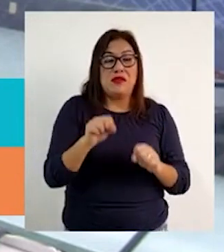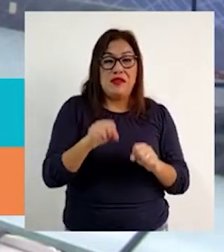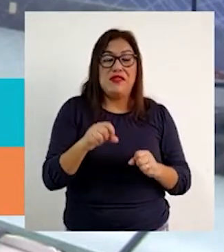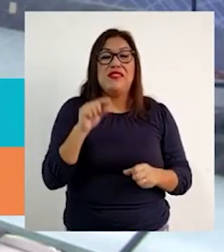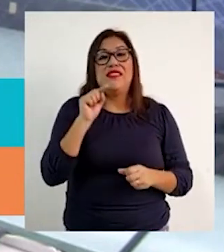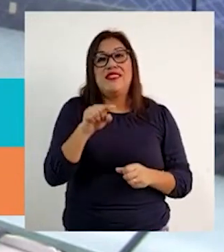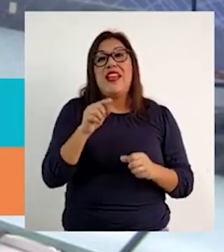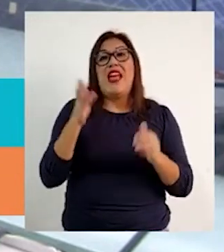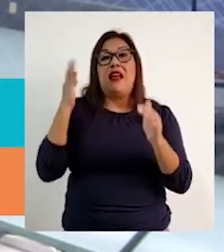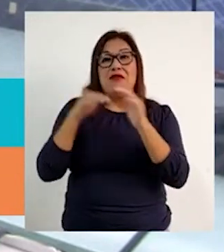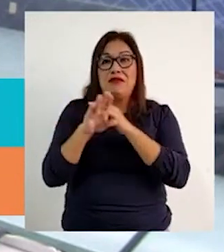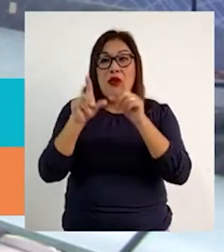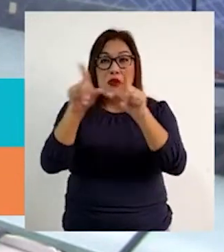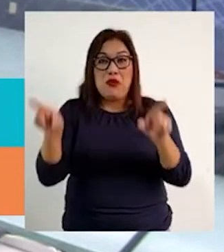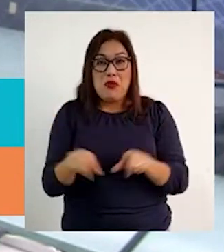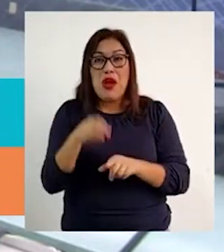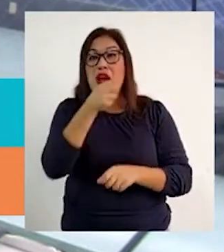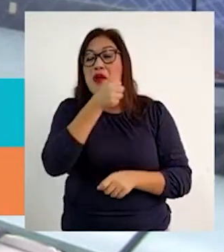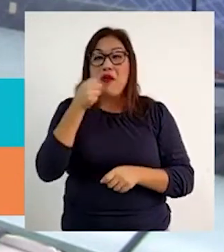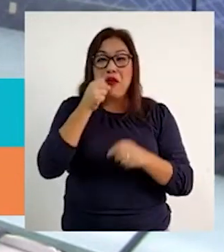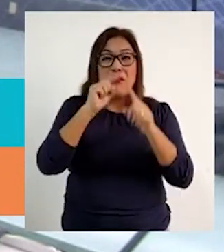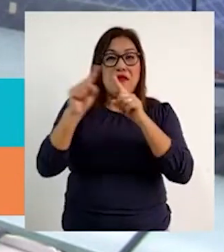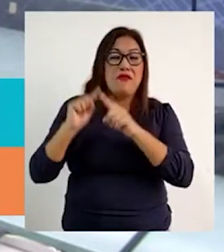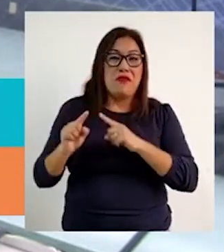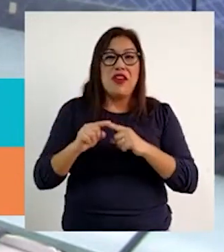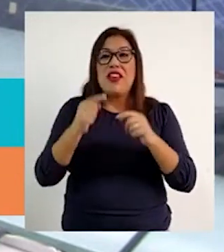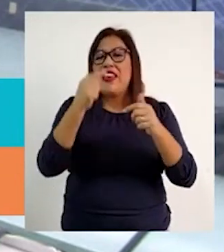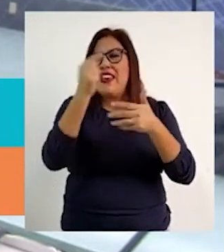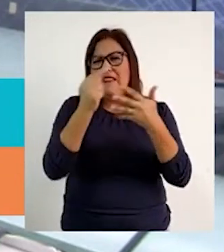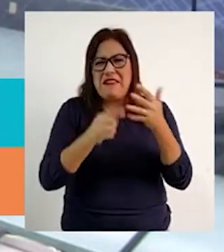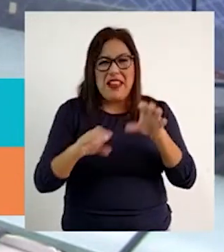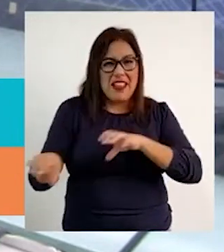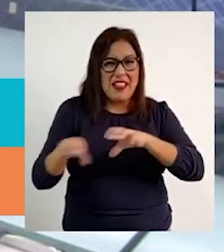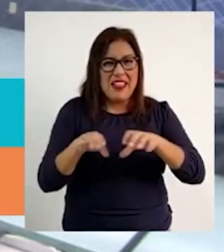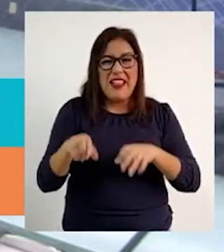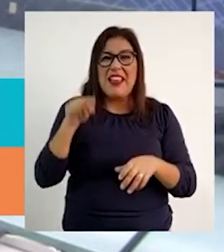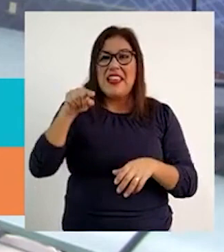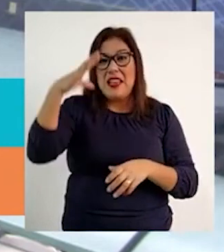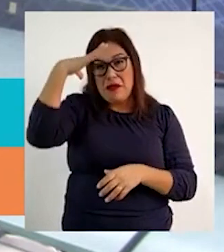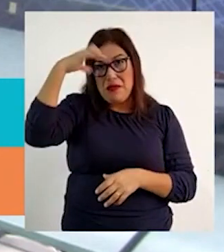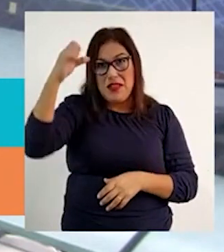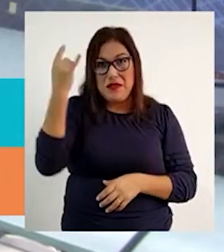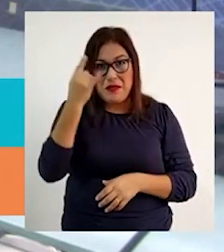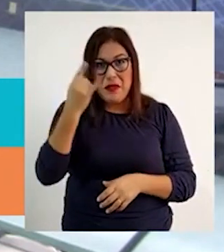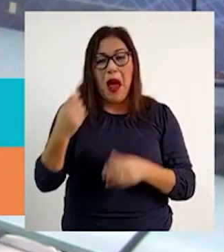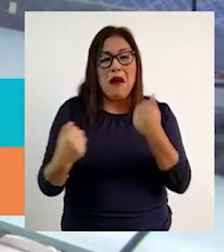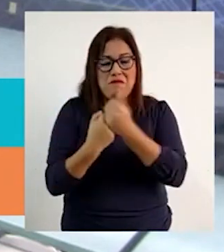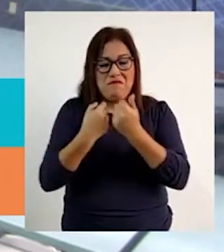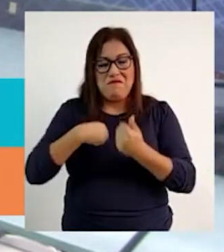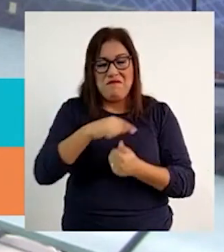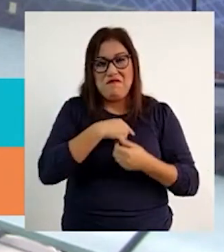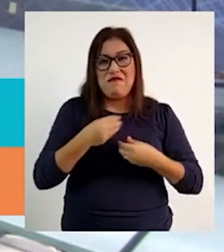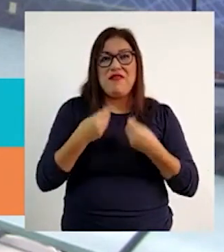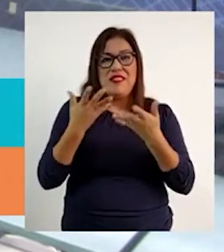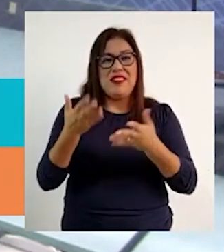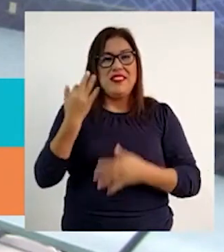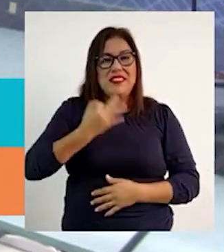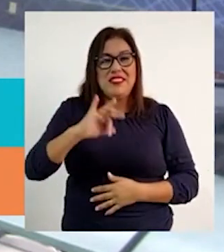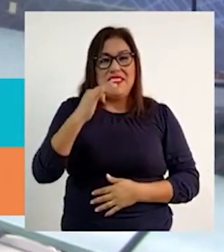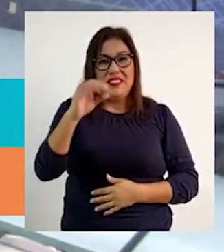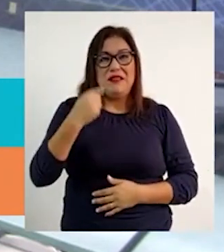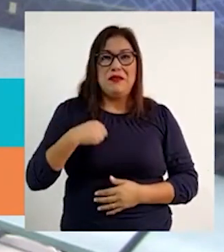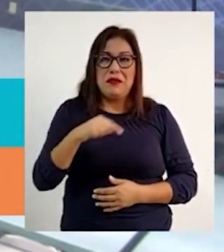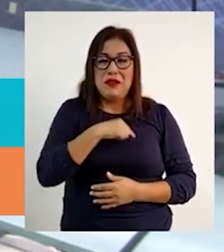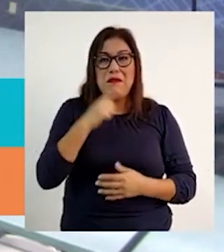el concierto y en todas las demás actividades que vaya a hacer la Embajada. Cuenta con nosotros, Vanessa, que siempre estaremos